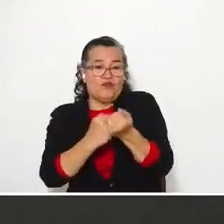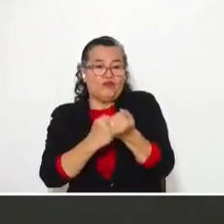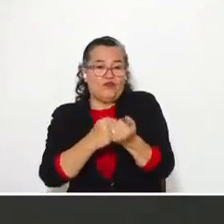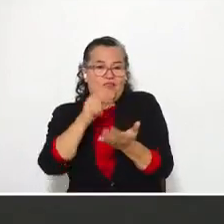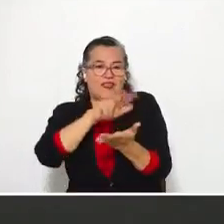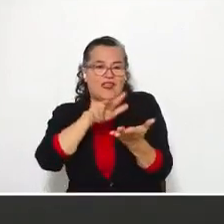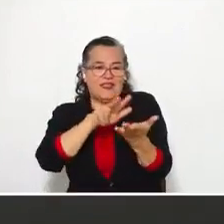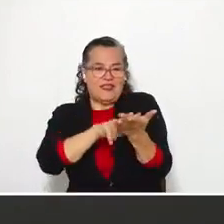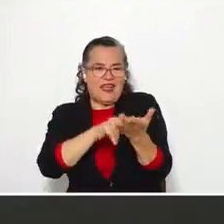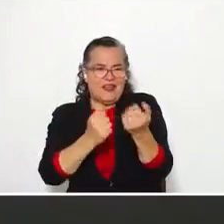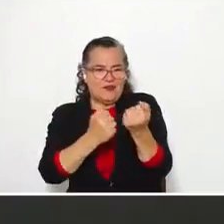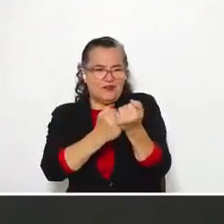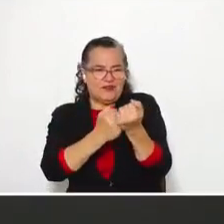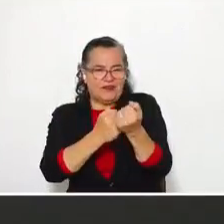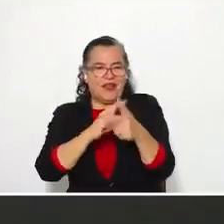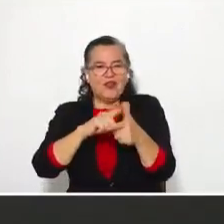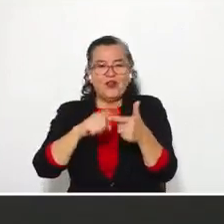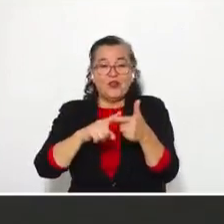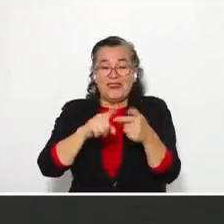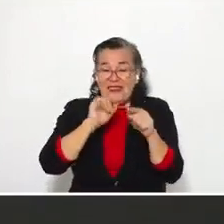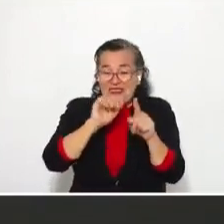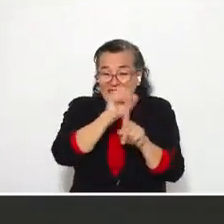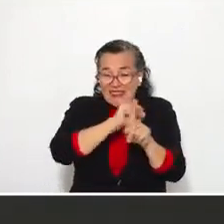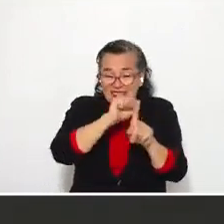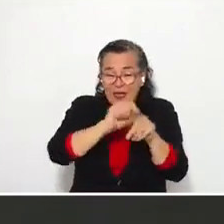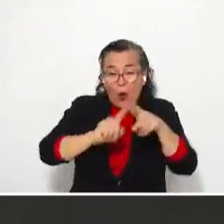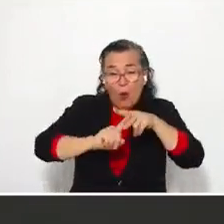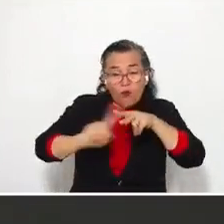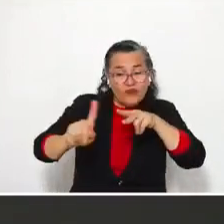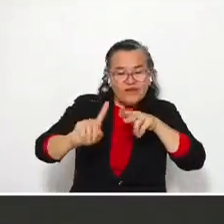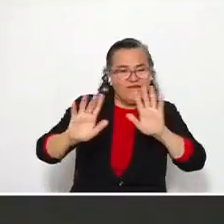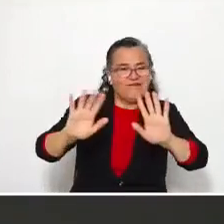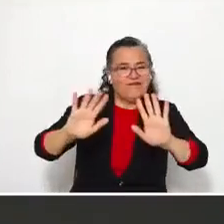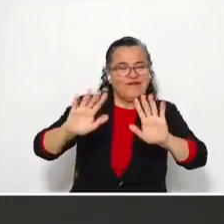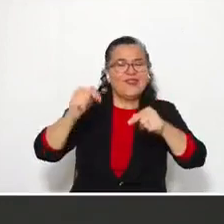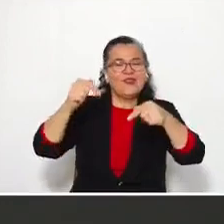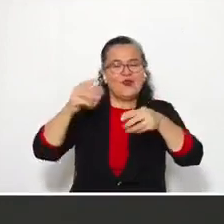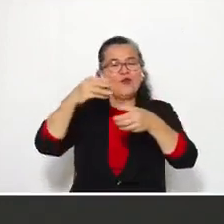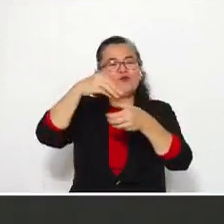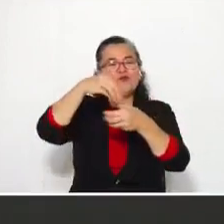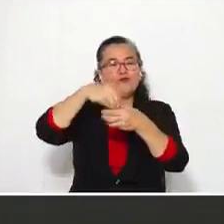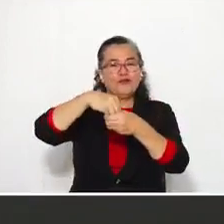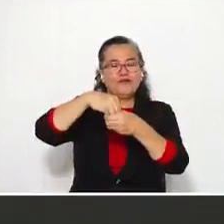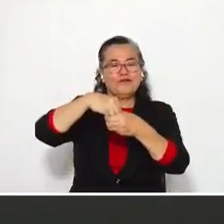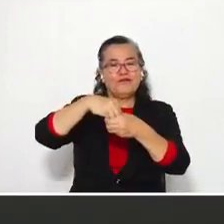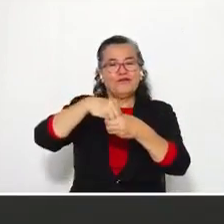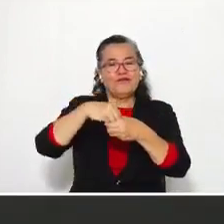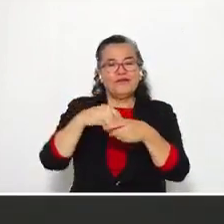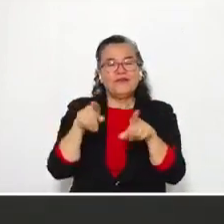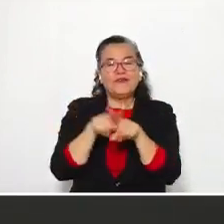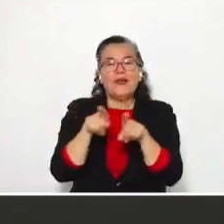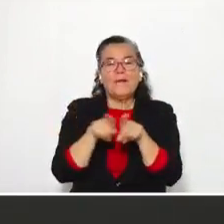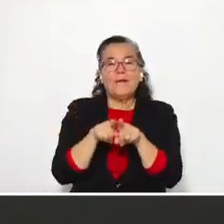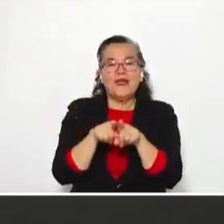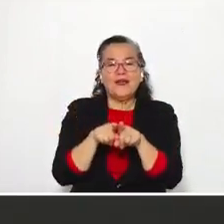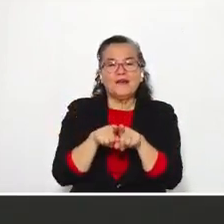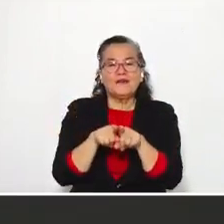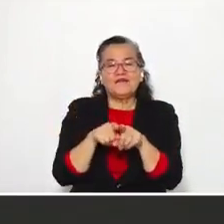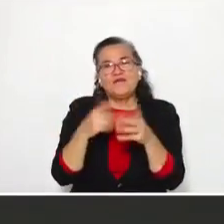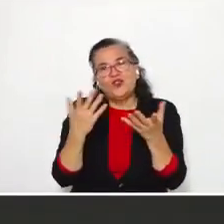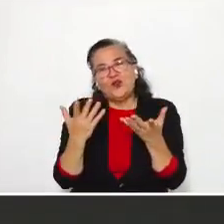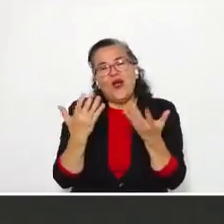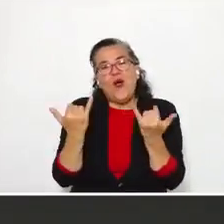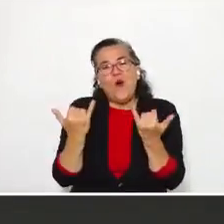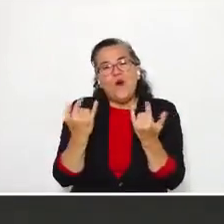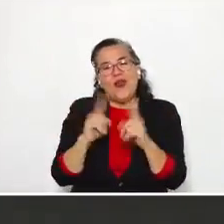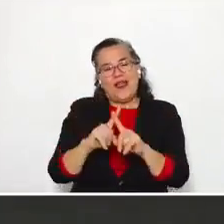escapar de esa circunstancia. Por otra parte, aquí voy a hacer una digresión por la que